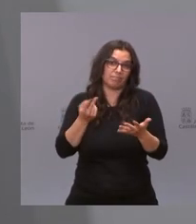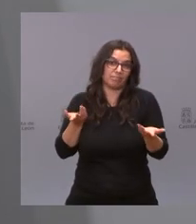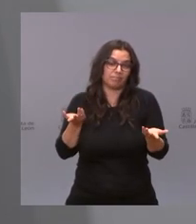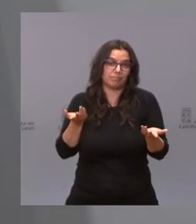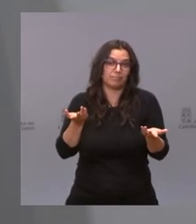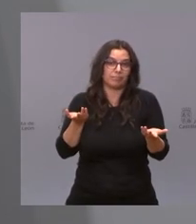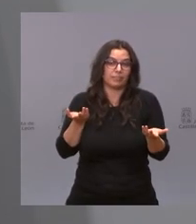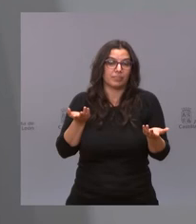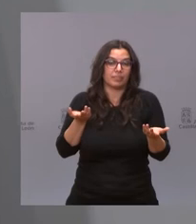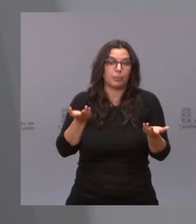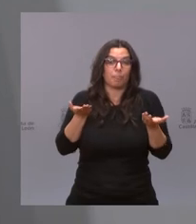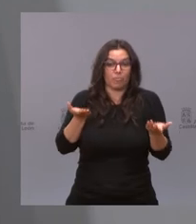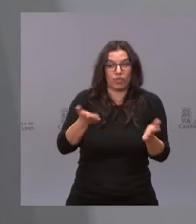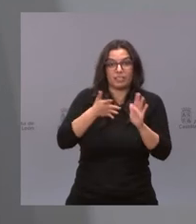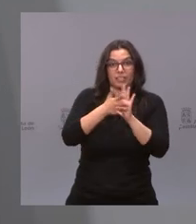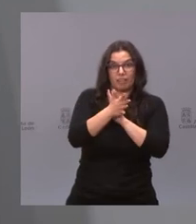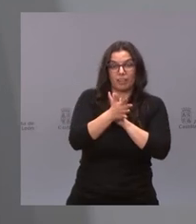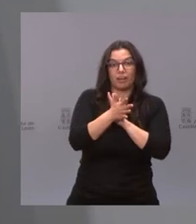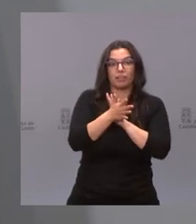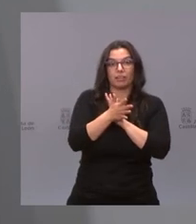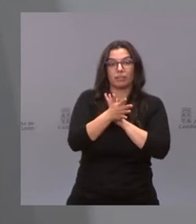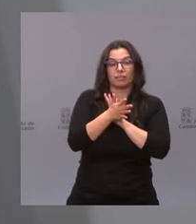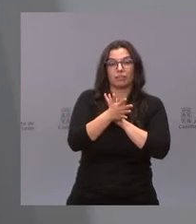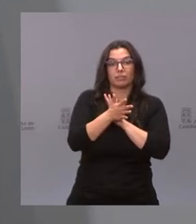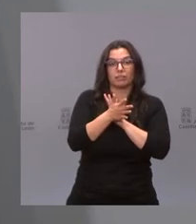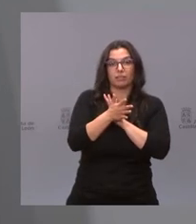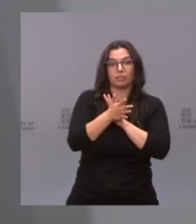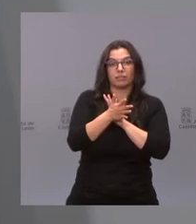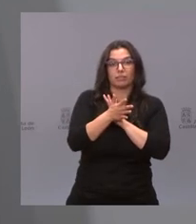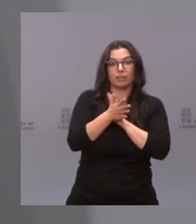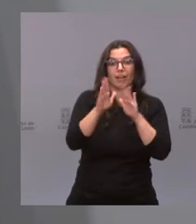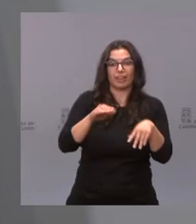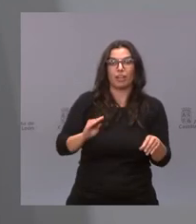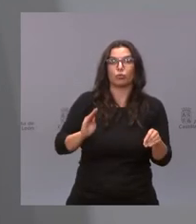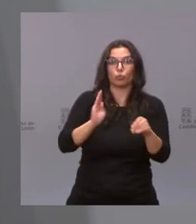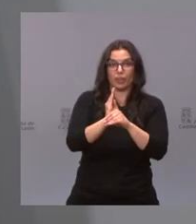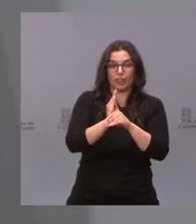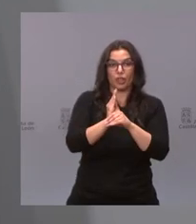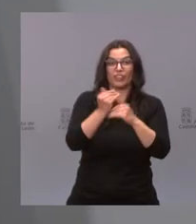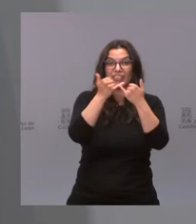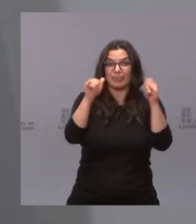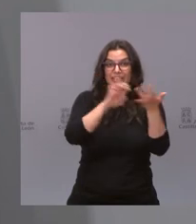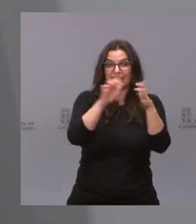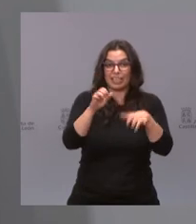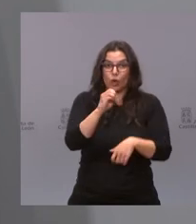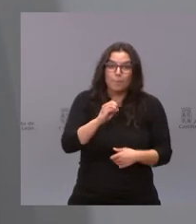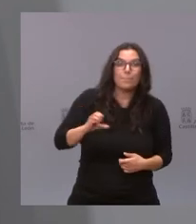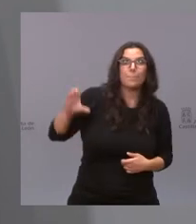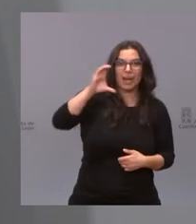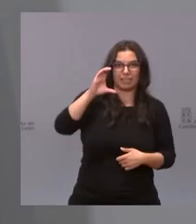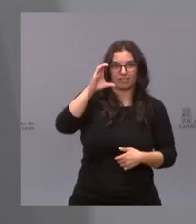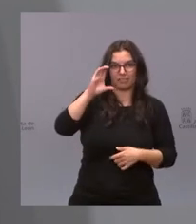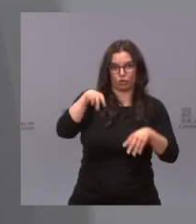Y eso implica que se ha incrementado notablemente la subvención a los festivales en Castilla y León, implica que